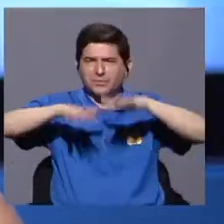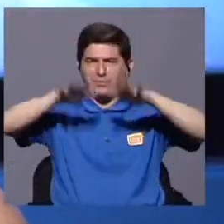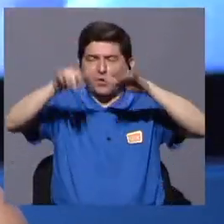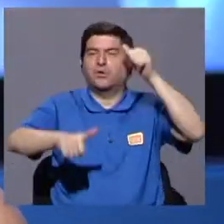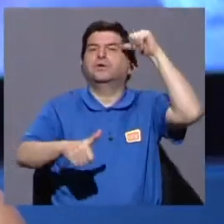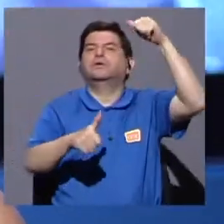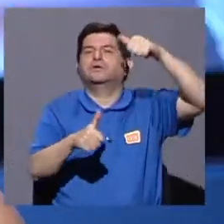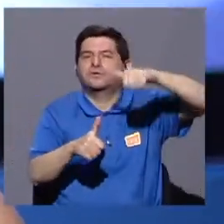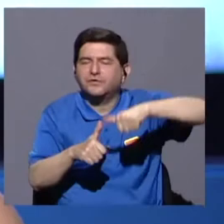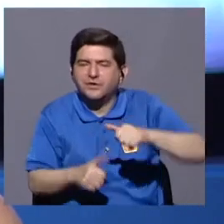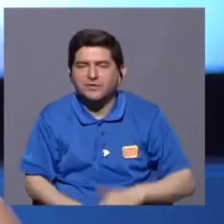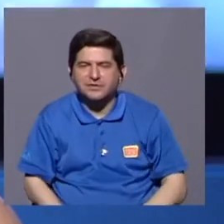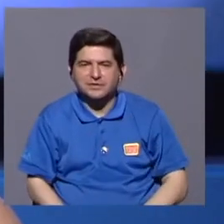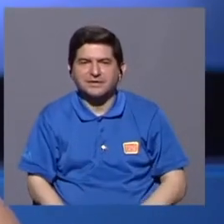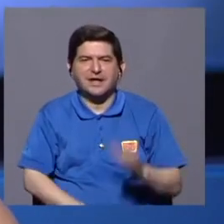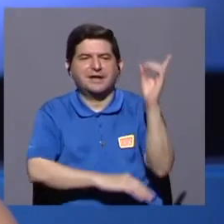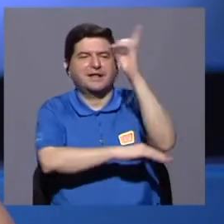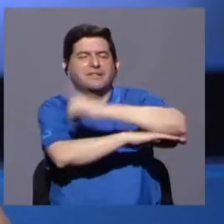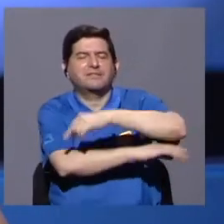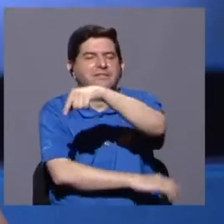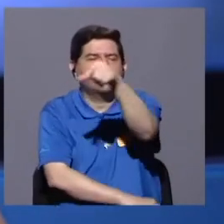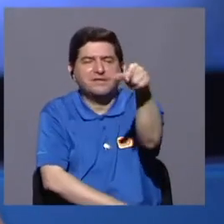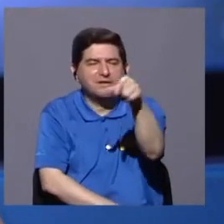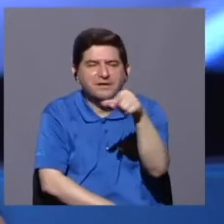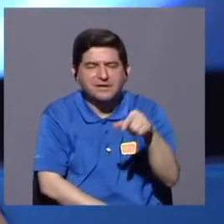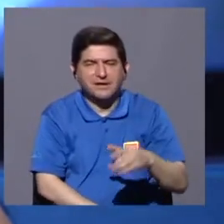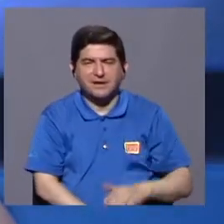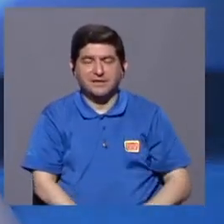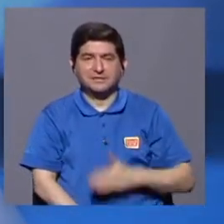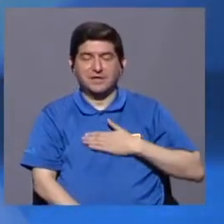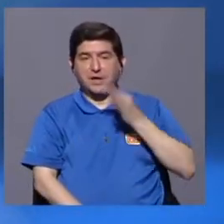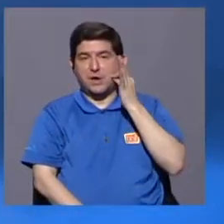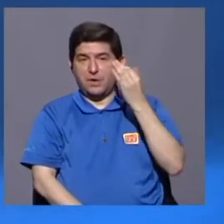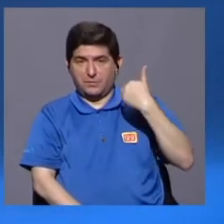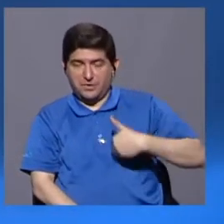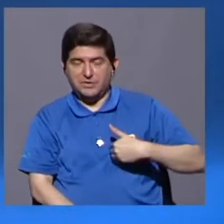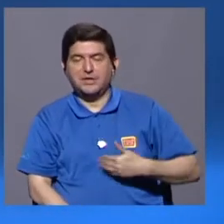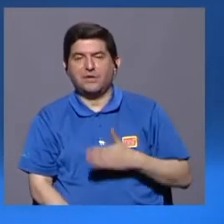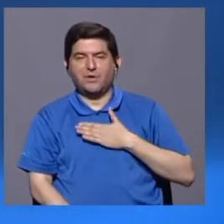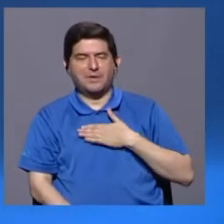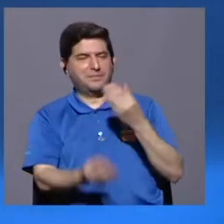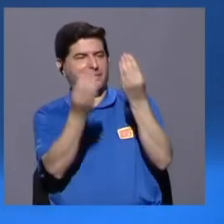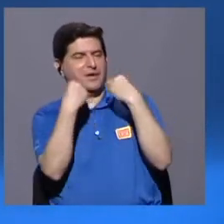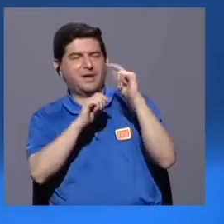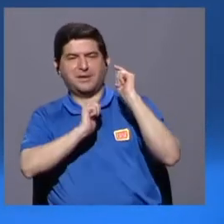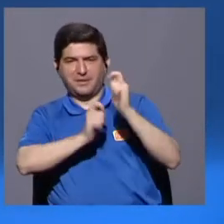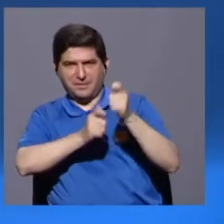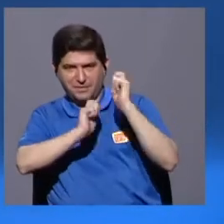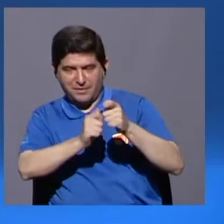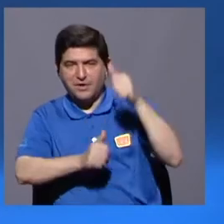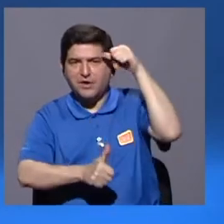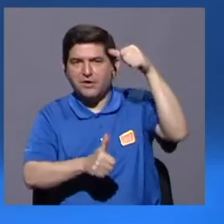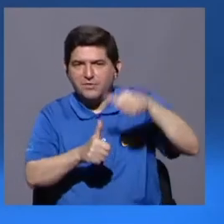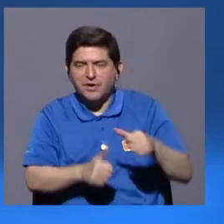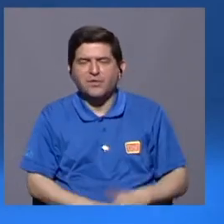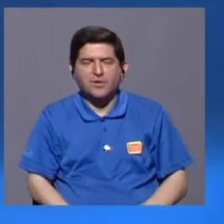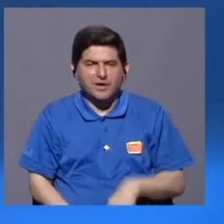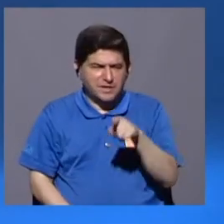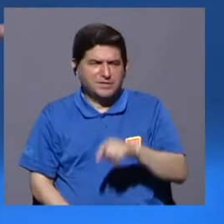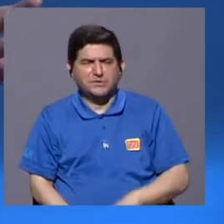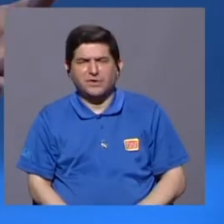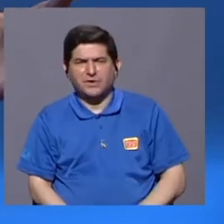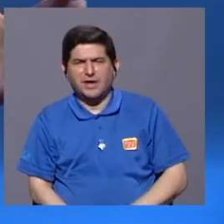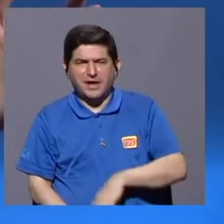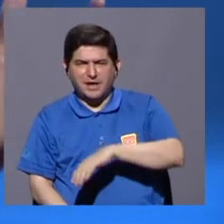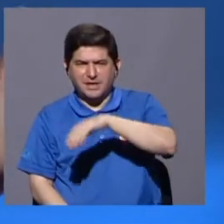recordar aquellos días en el río cuando mi tío me enseñó a pescar. Recuerdo esas aguas bravías